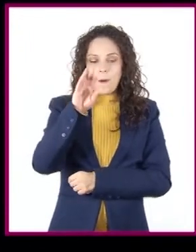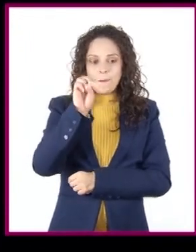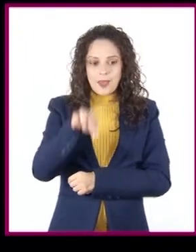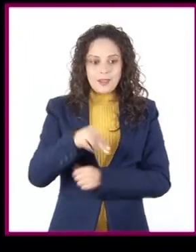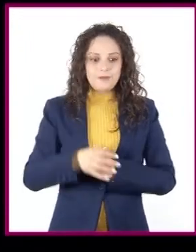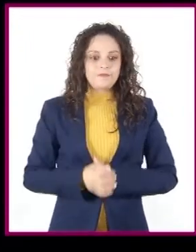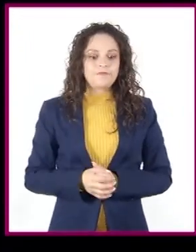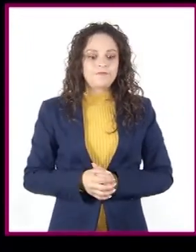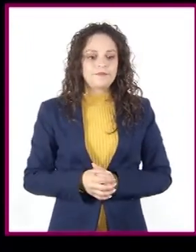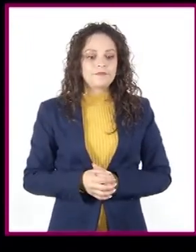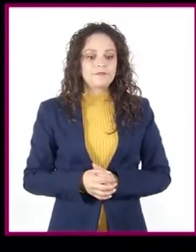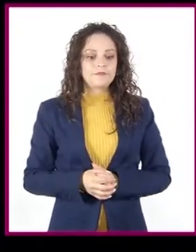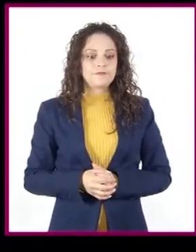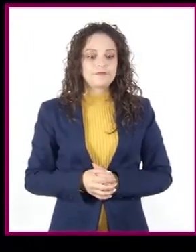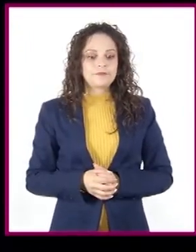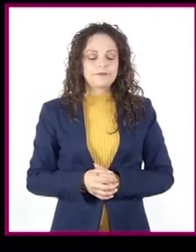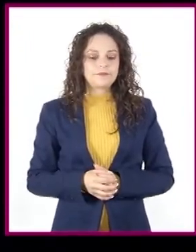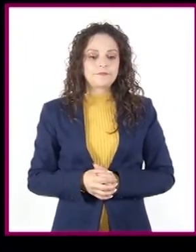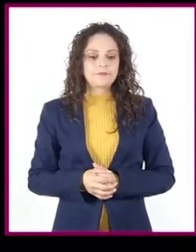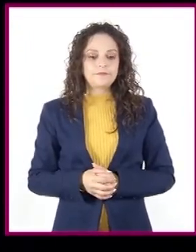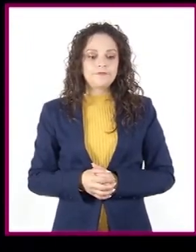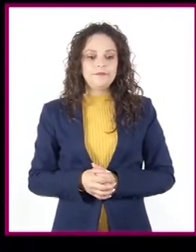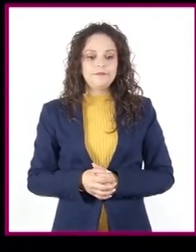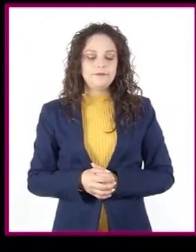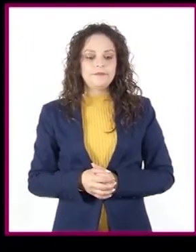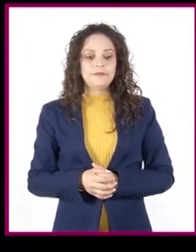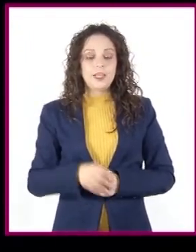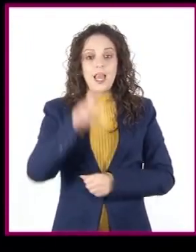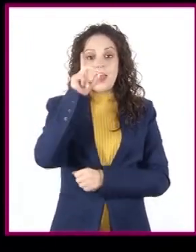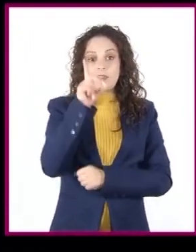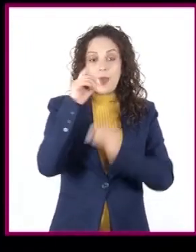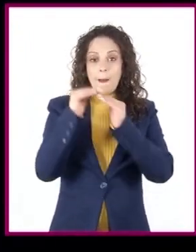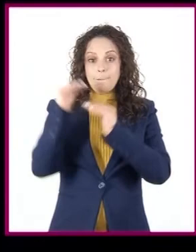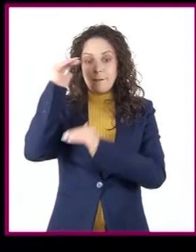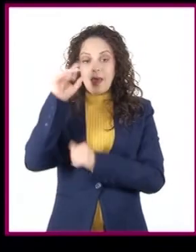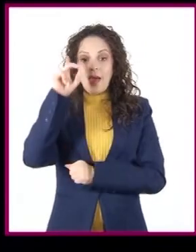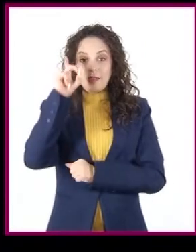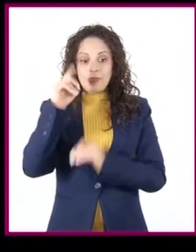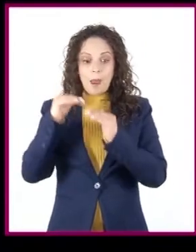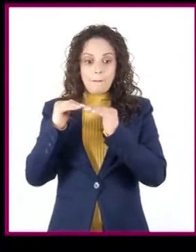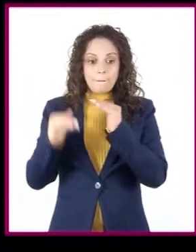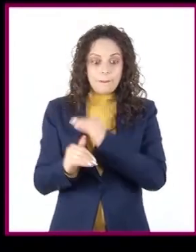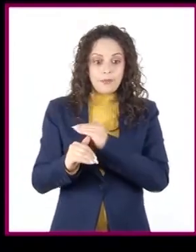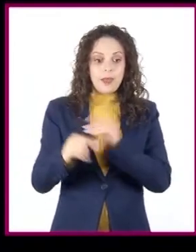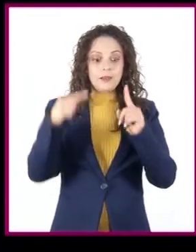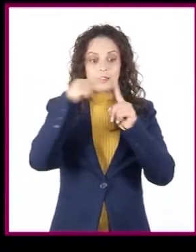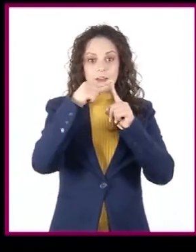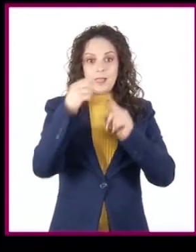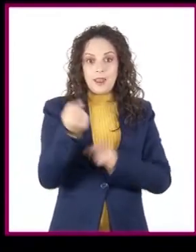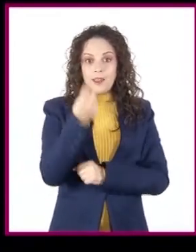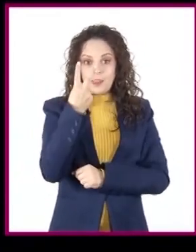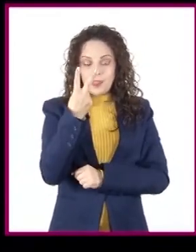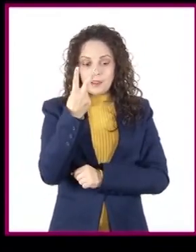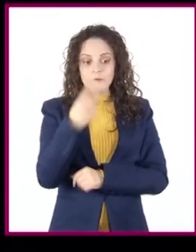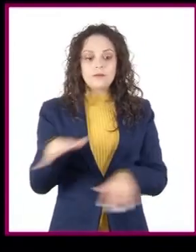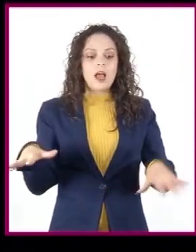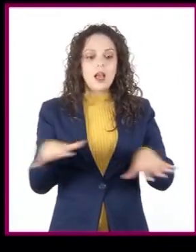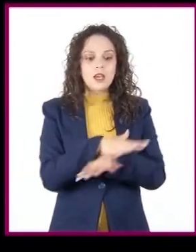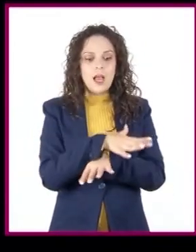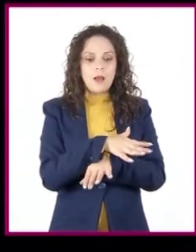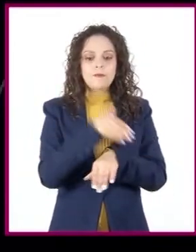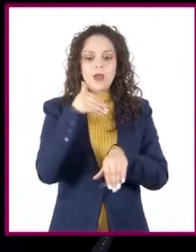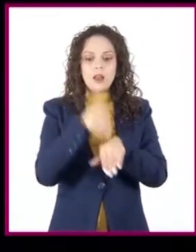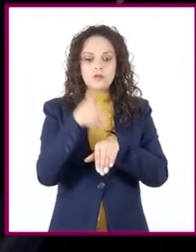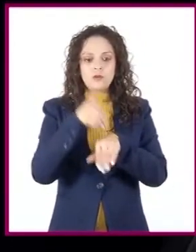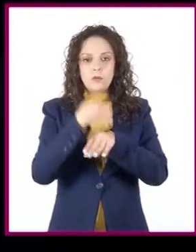un rombo es diagonal mayor por diagonal menor entre 2. Ahora sustituimos los valores de la base